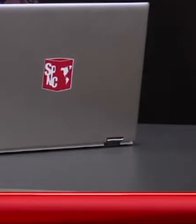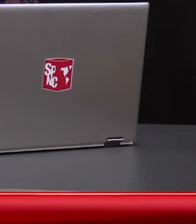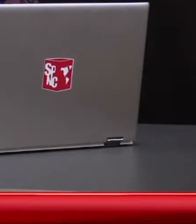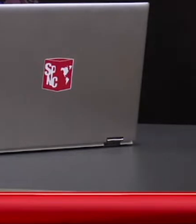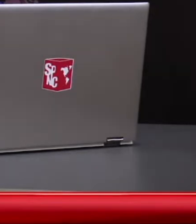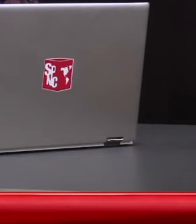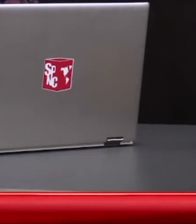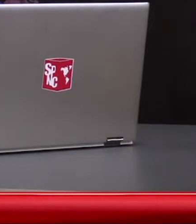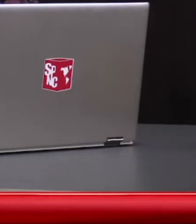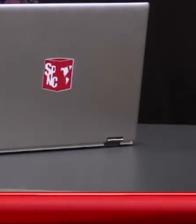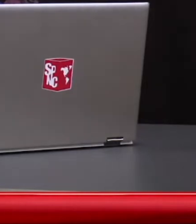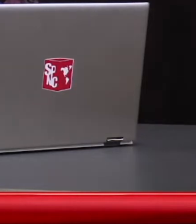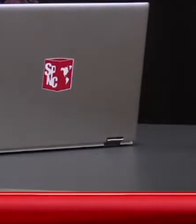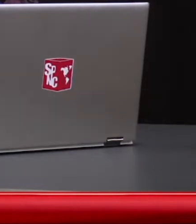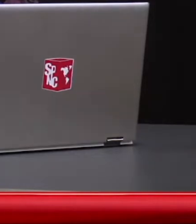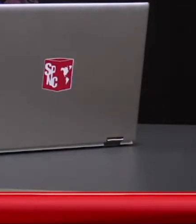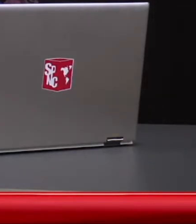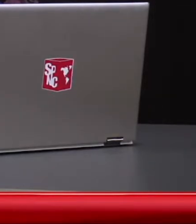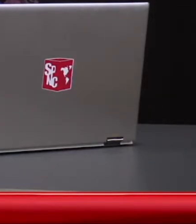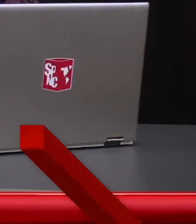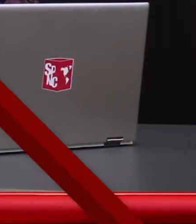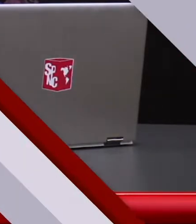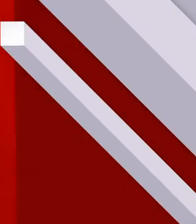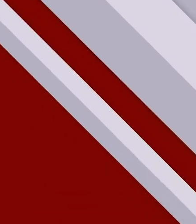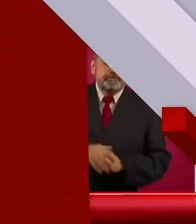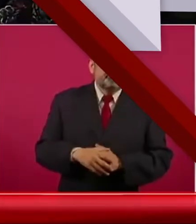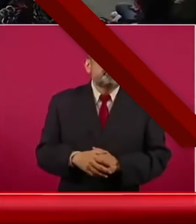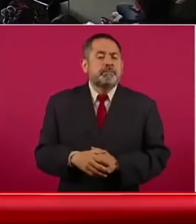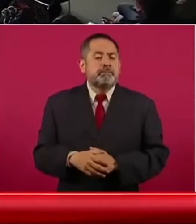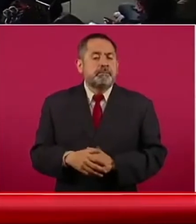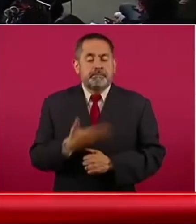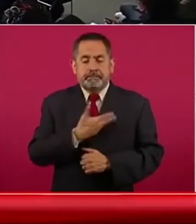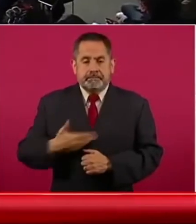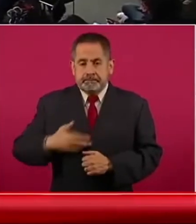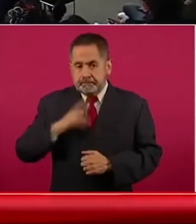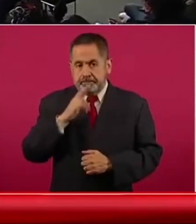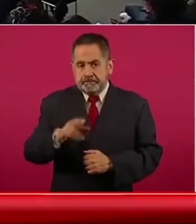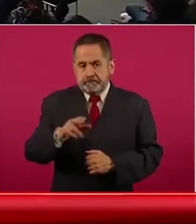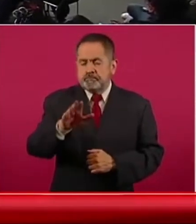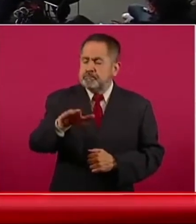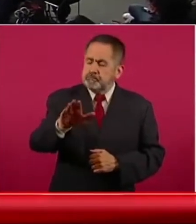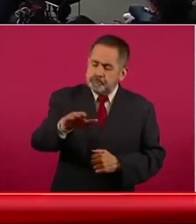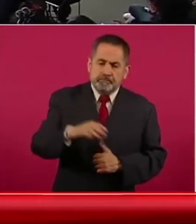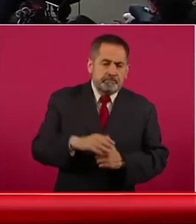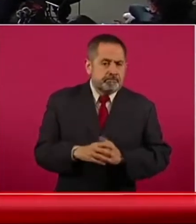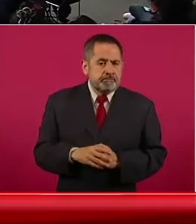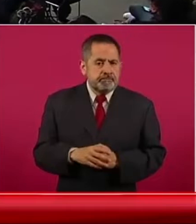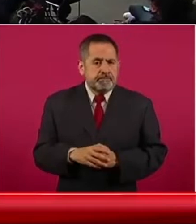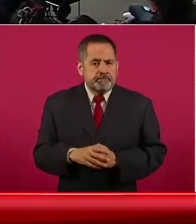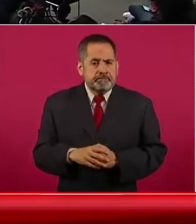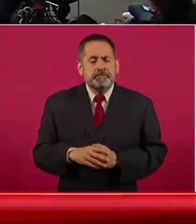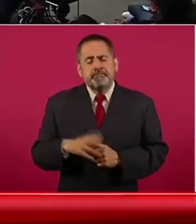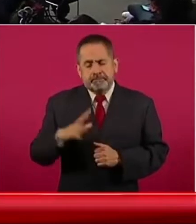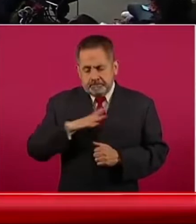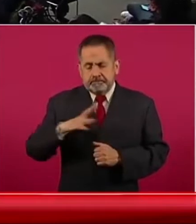amigos. Escuchemos al presidente Andrés Manuel López Obrador. Sí existe este